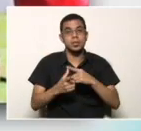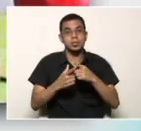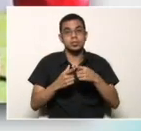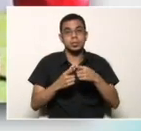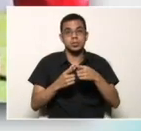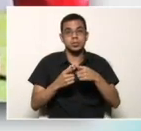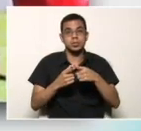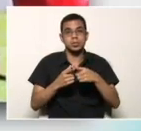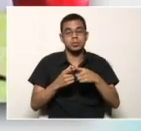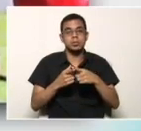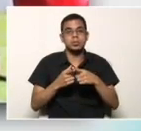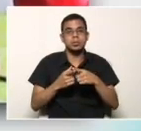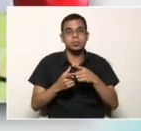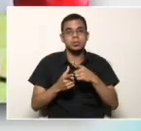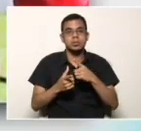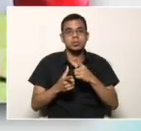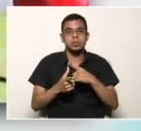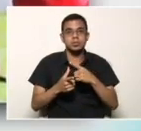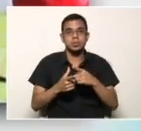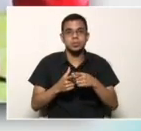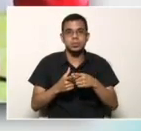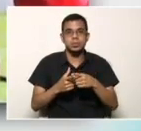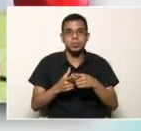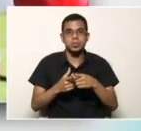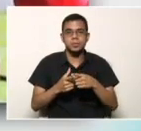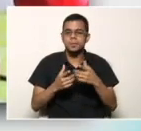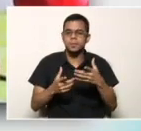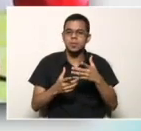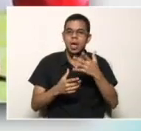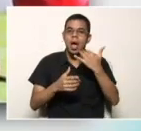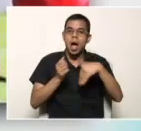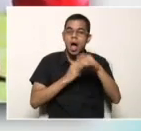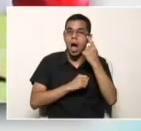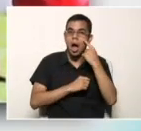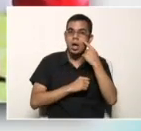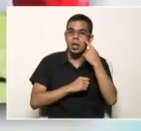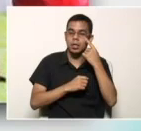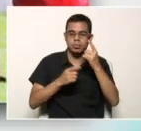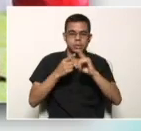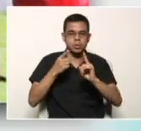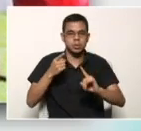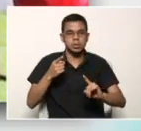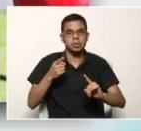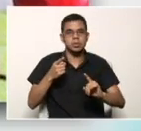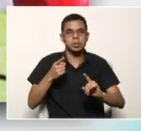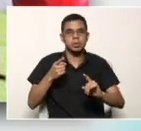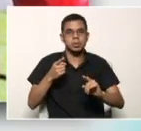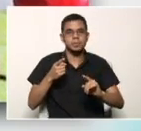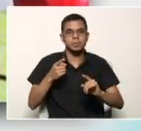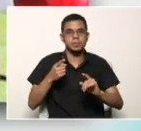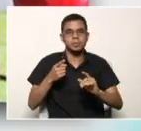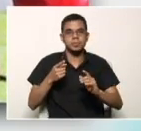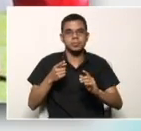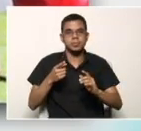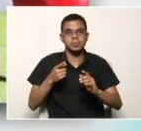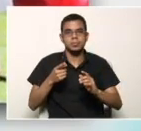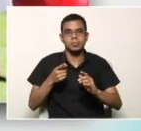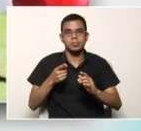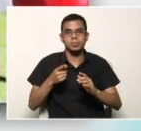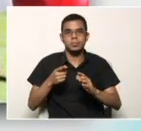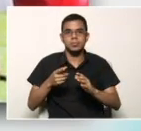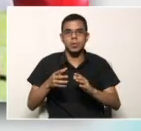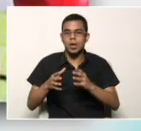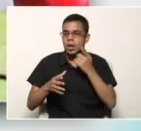que tenemos que liberar la corriente estática de nuestro cuerpo. Para liberarla, tenemos que tocar